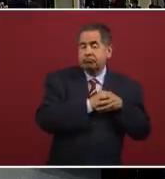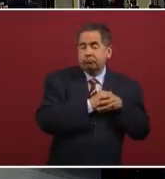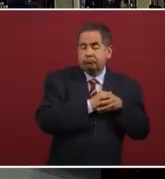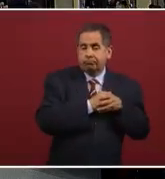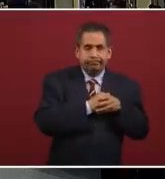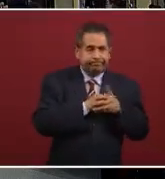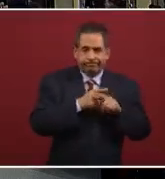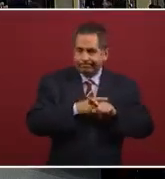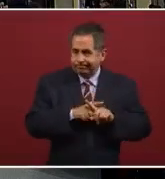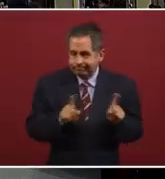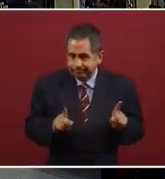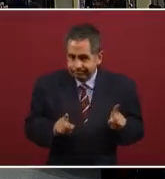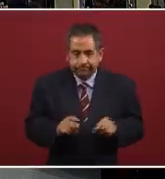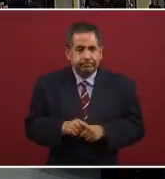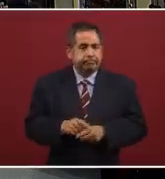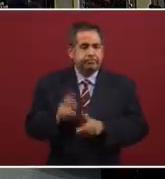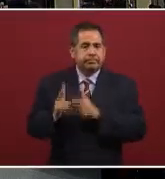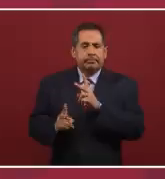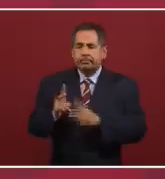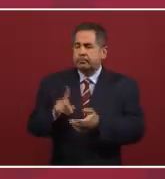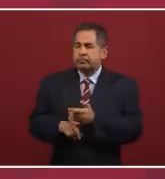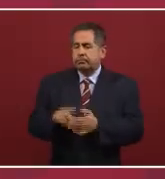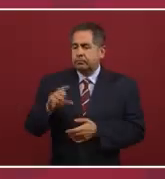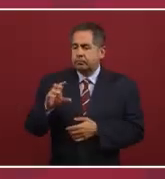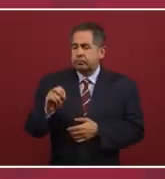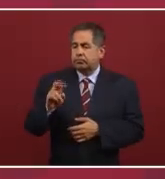vez platicando con Corbyn,